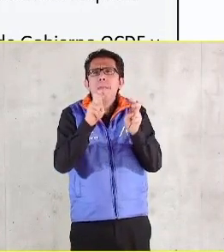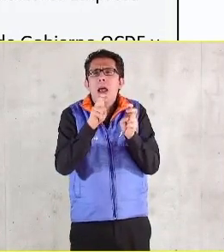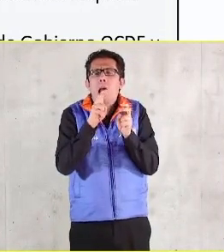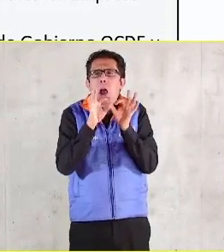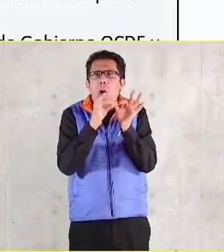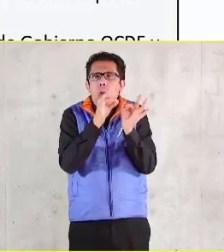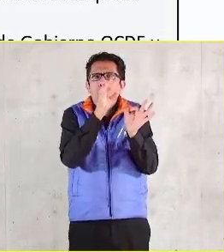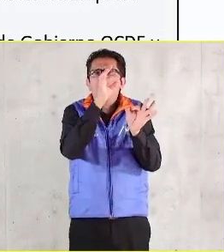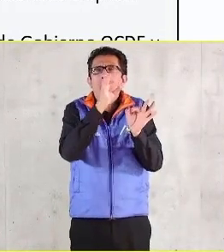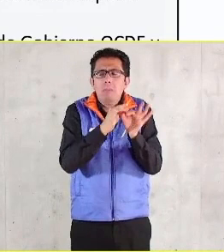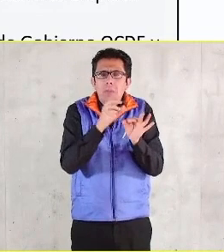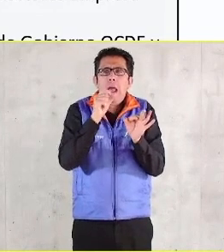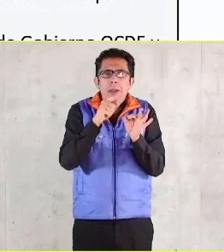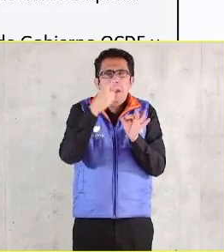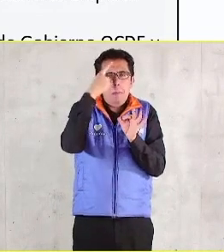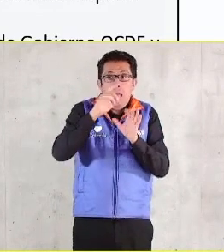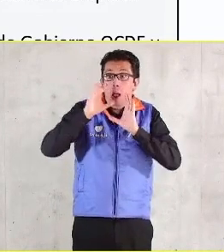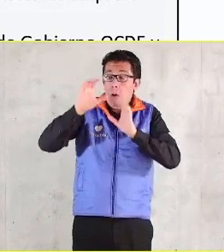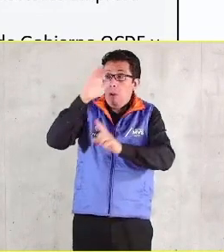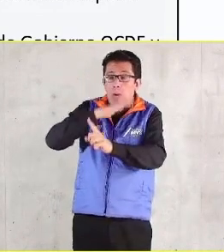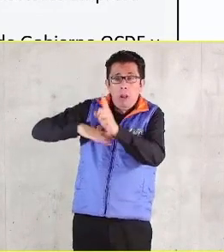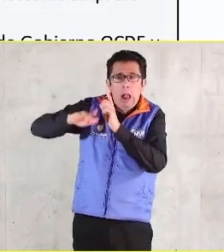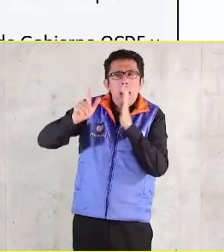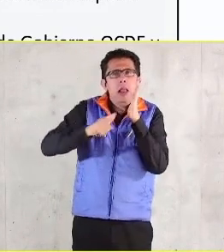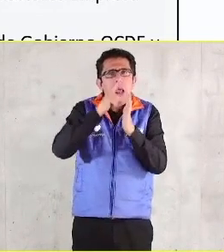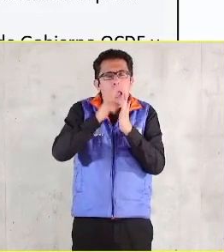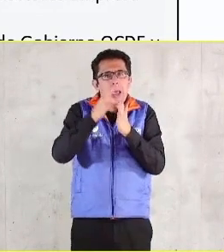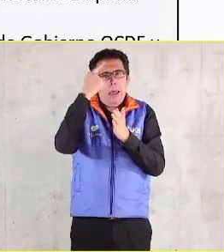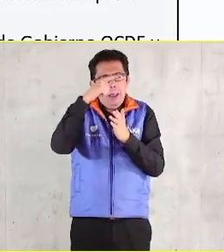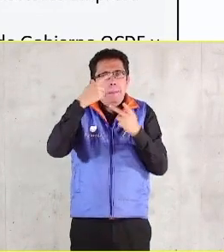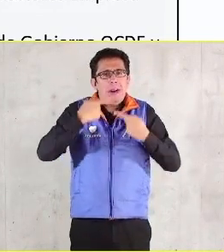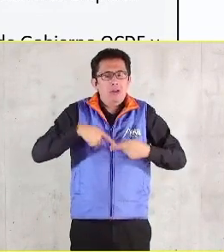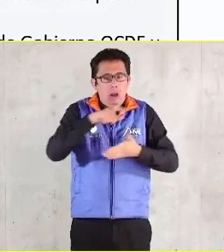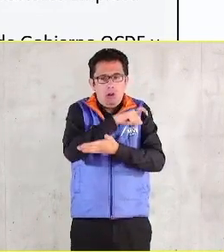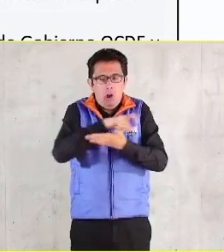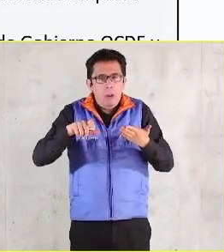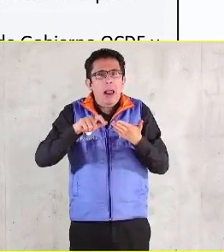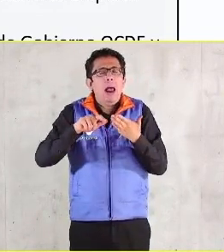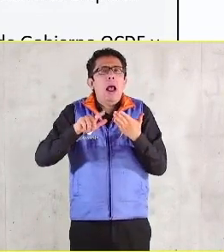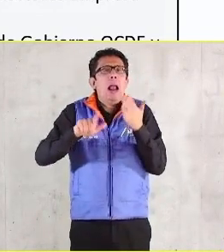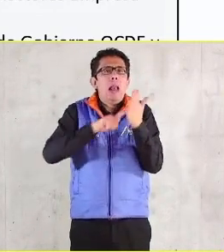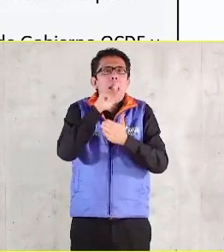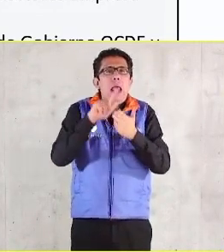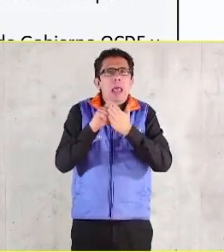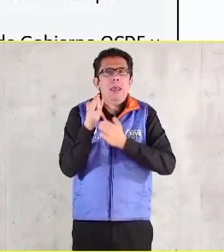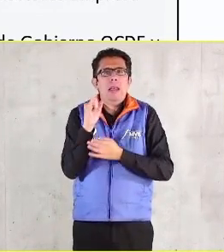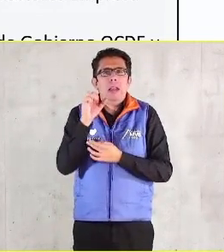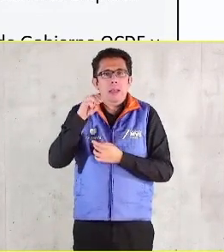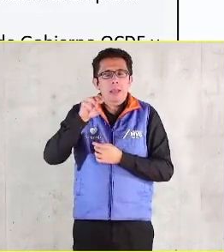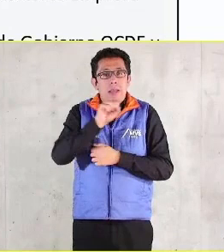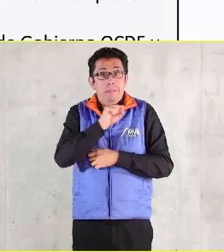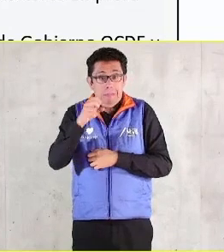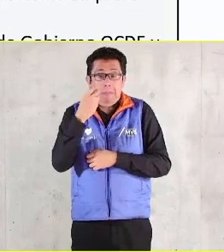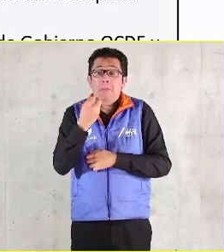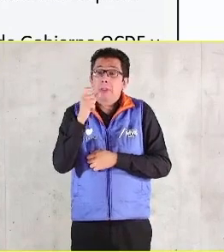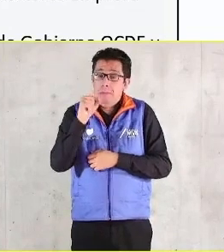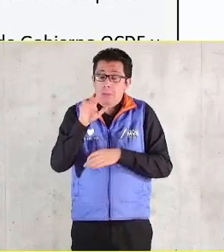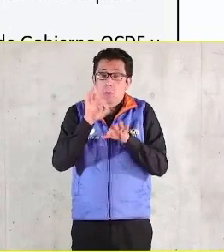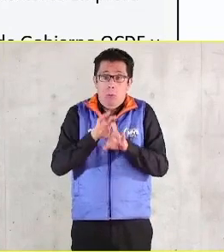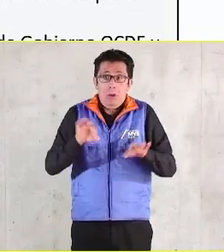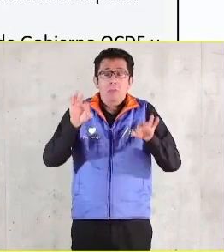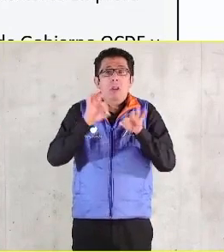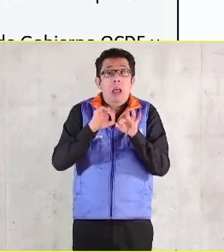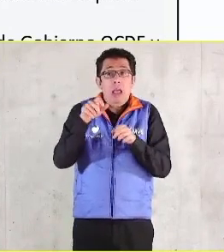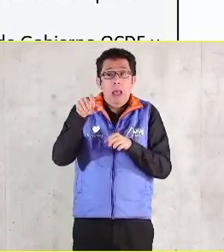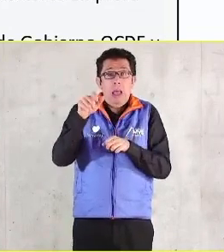lo que tiene que ver con la agenda ecológica, ley del consumidor, ley del IMSS, que también es una parte importante y que no en todos los sectores se